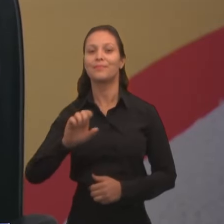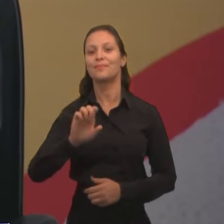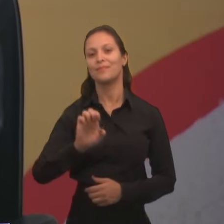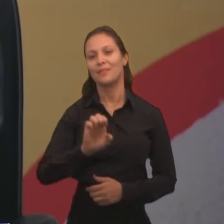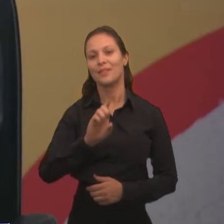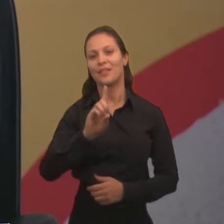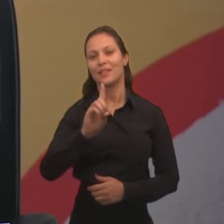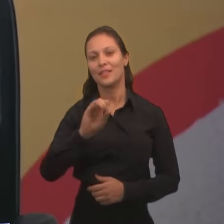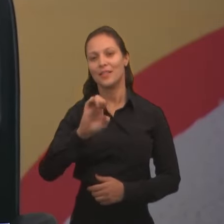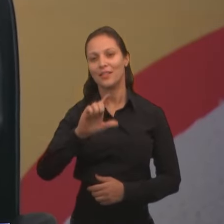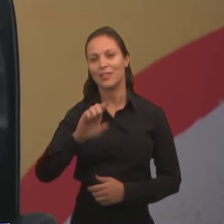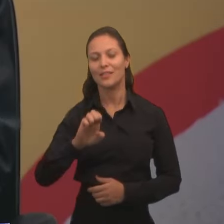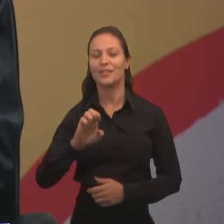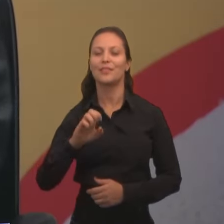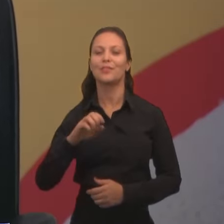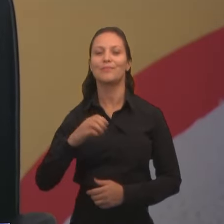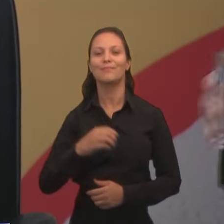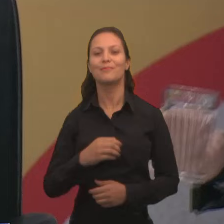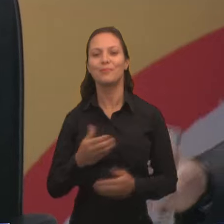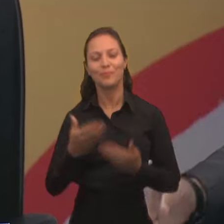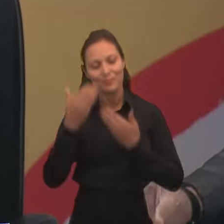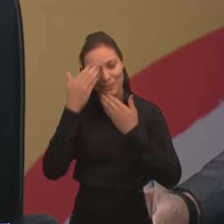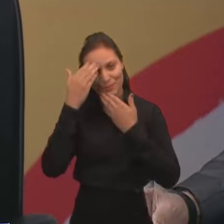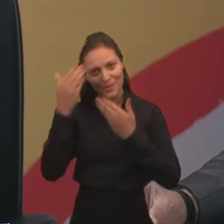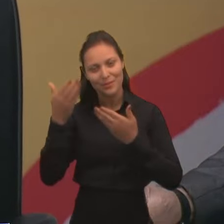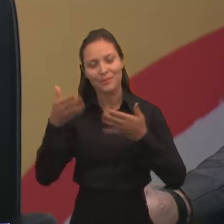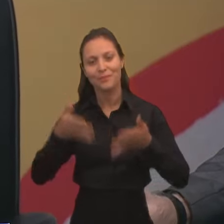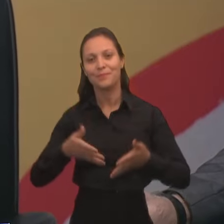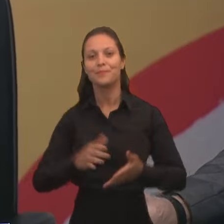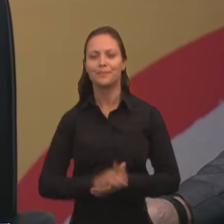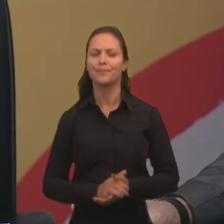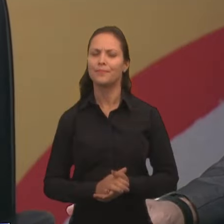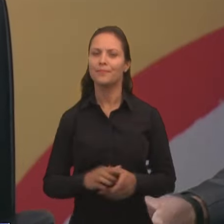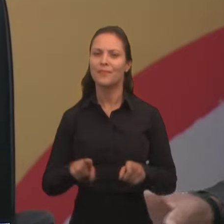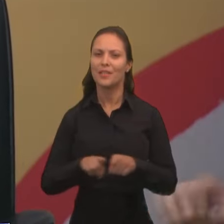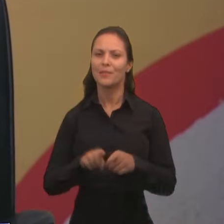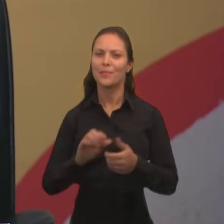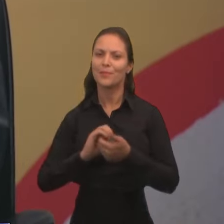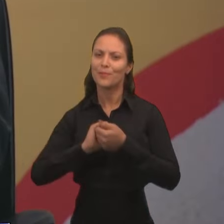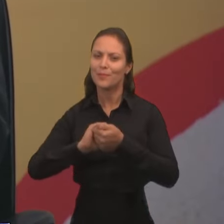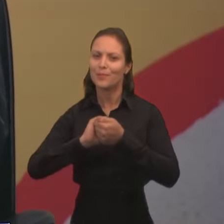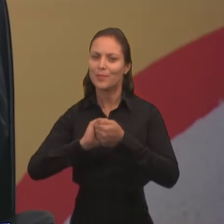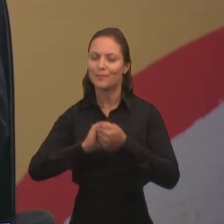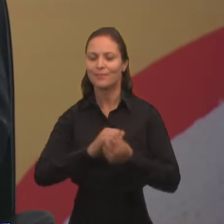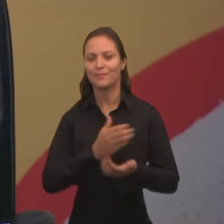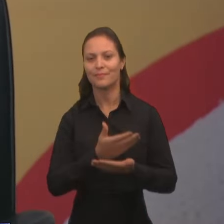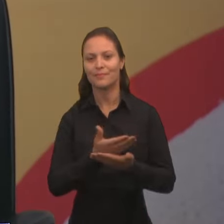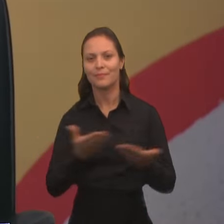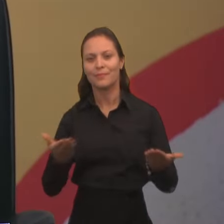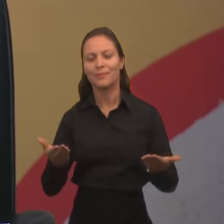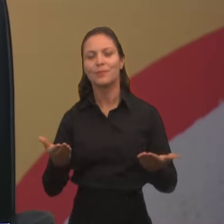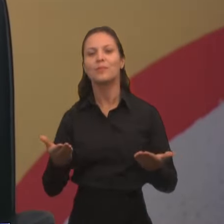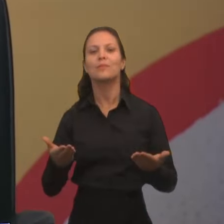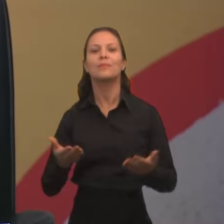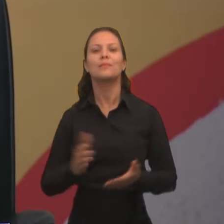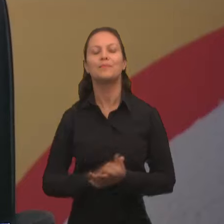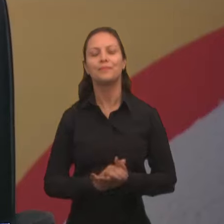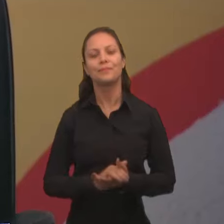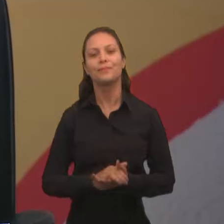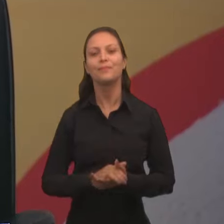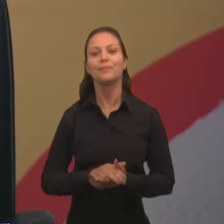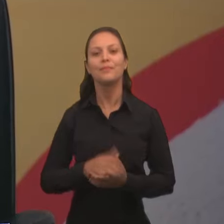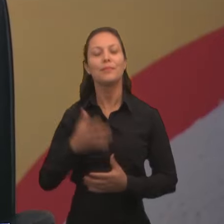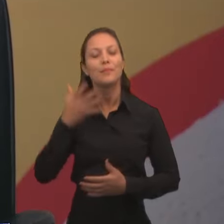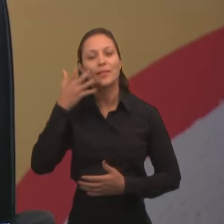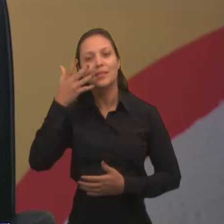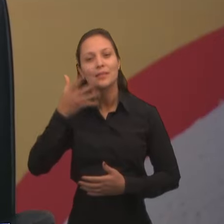Lobo. Todos tenemos el honor de estar en su presencia. También quiero saludar a los